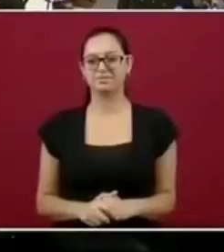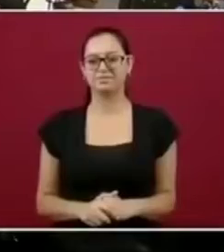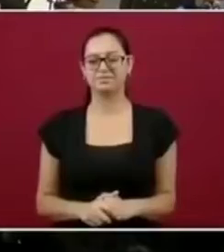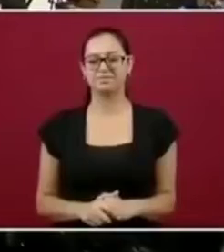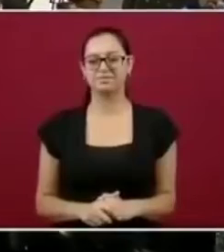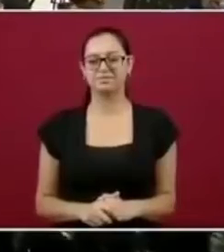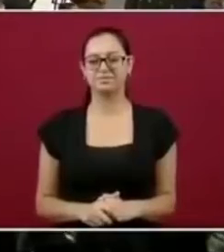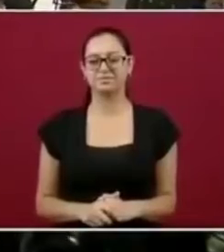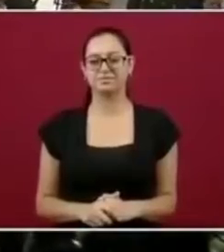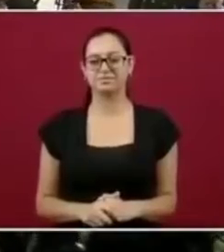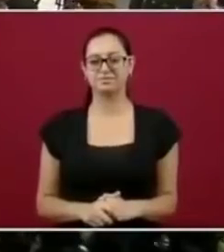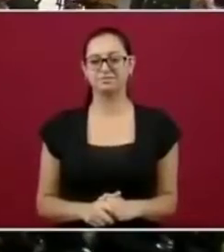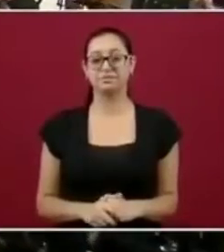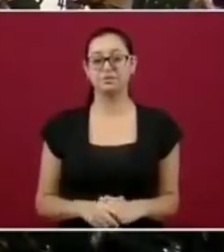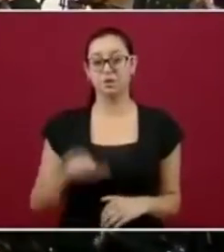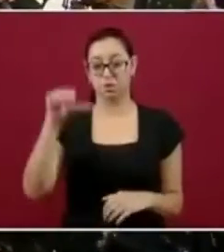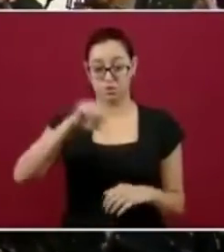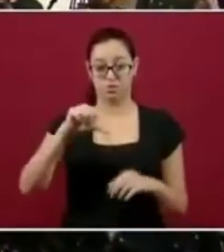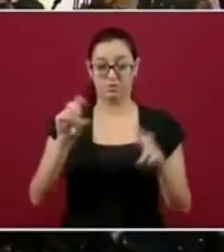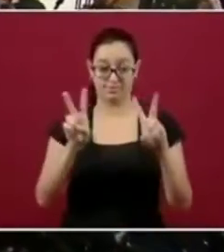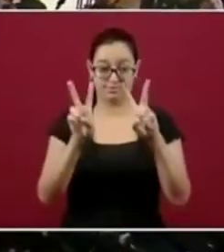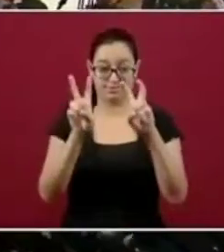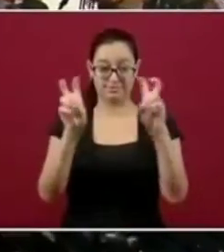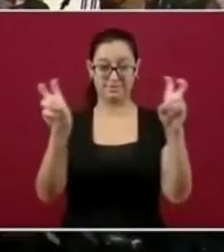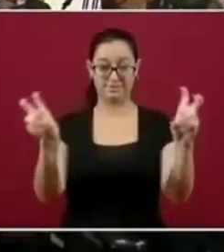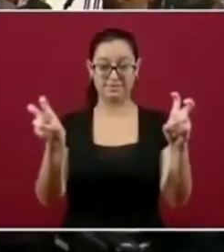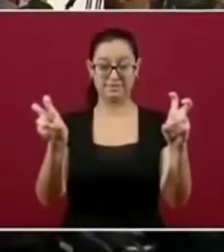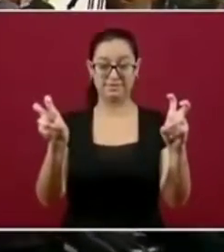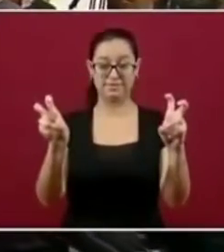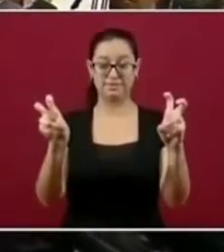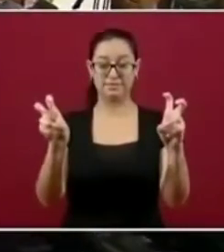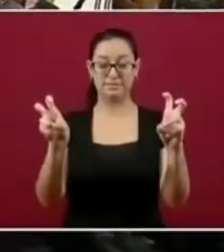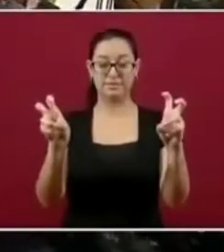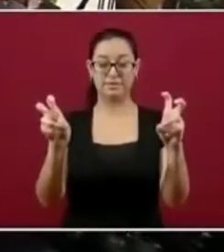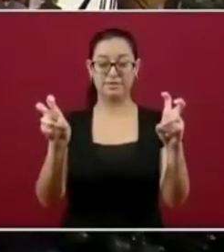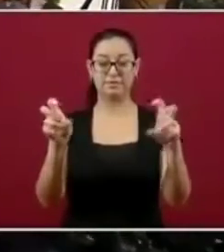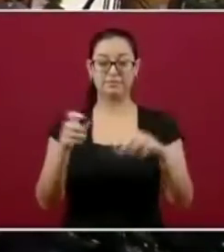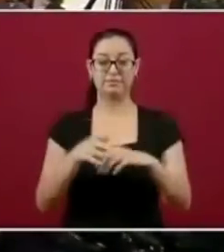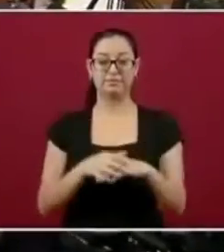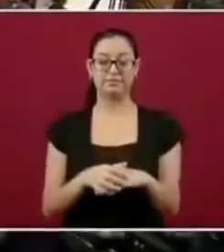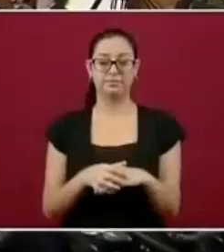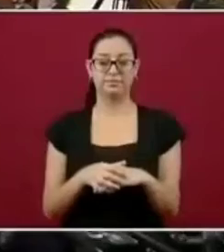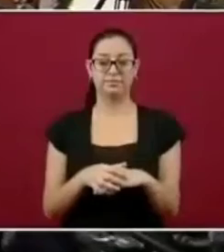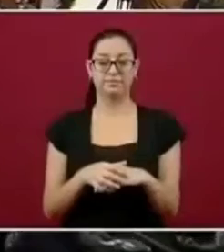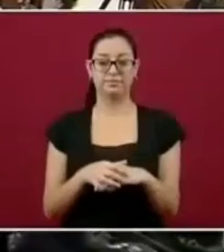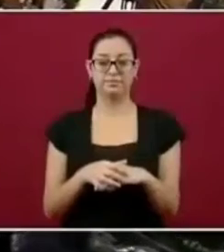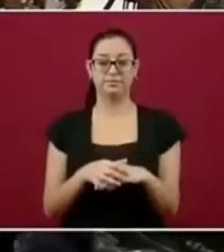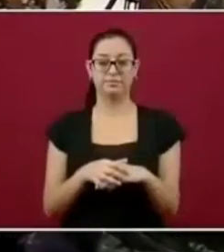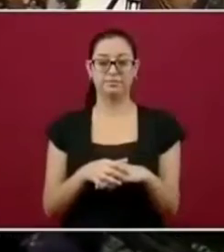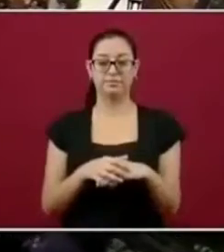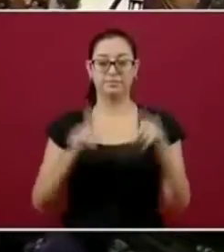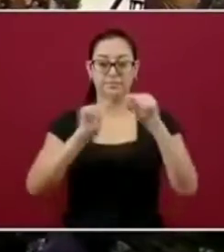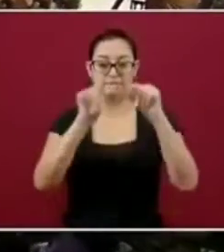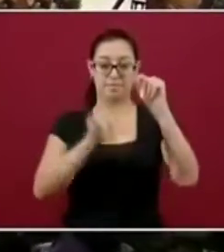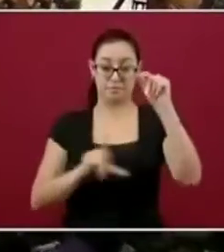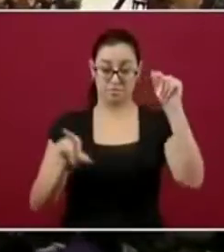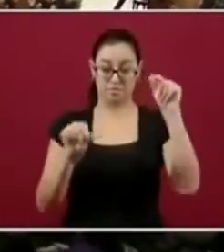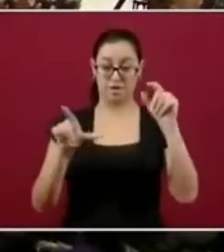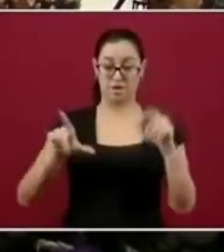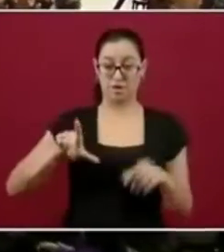tratar el tema del apoyo del Gobierno de la